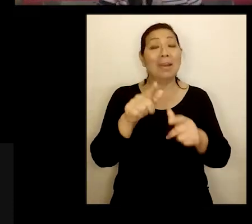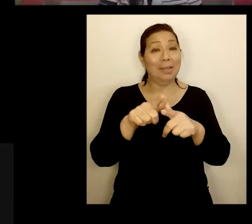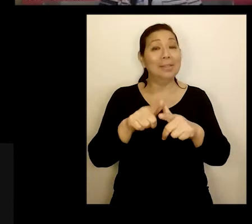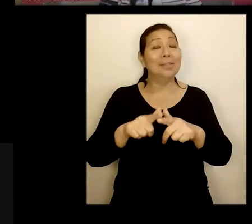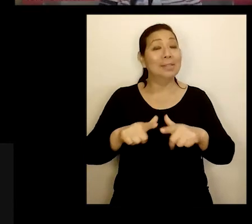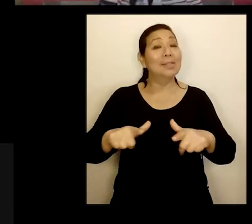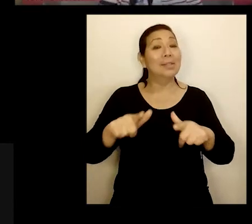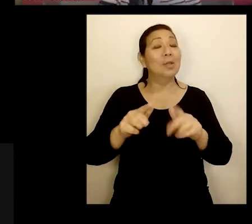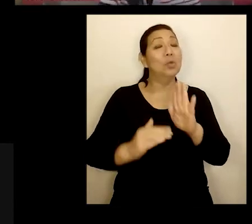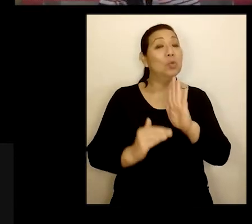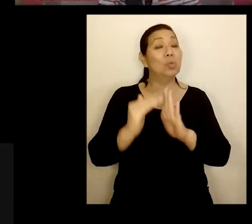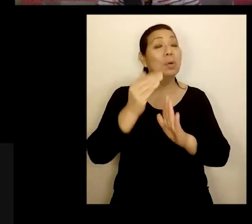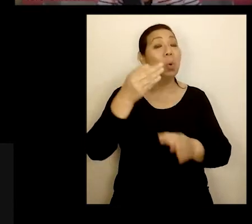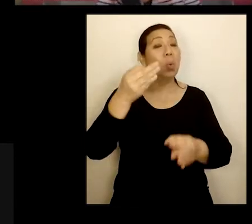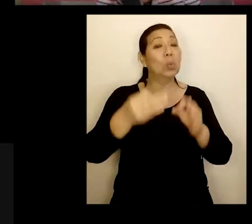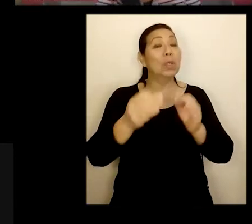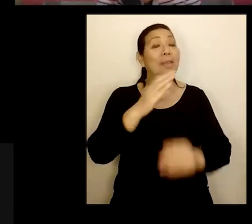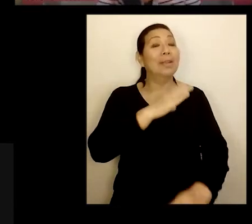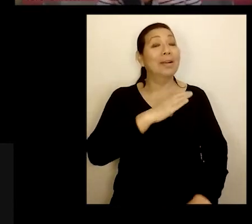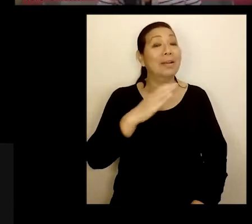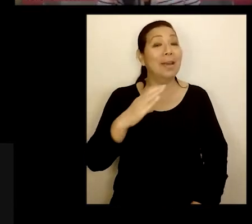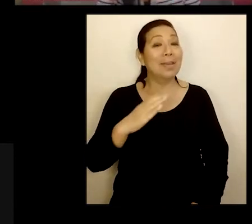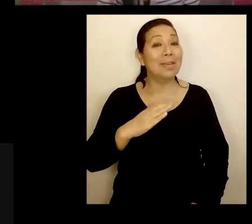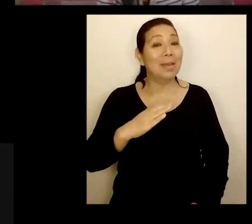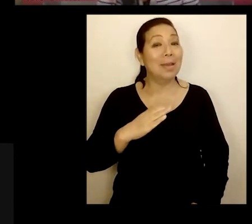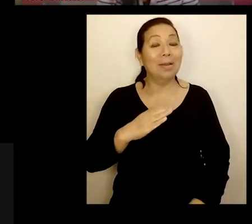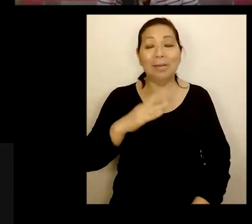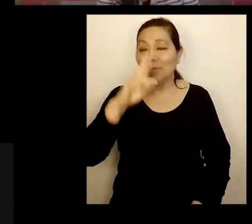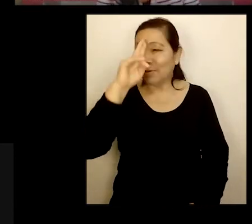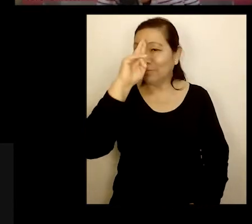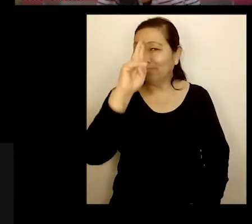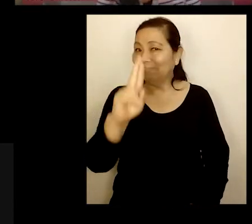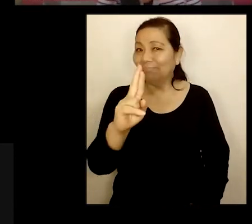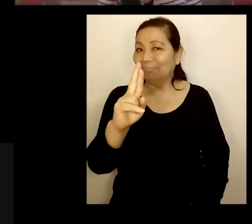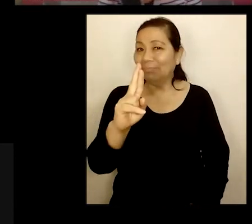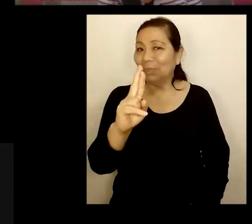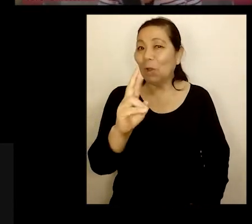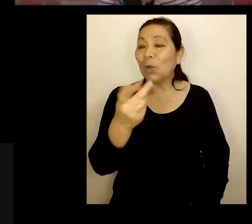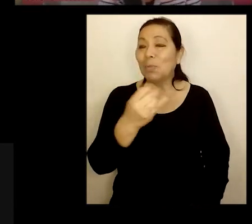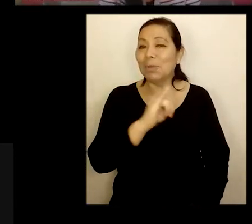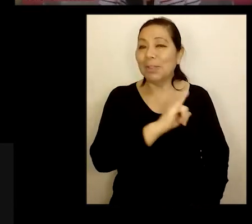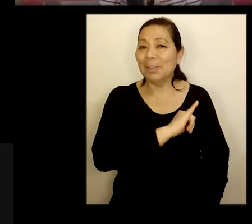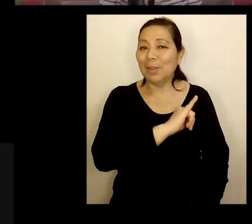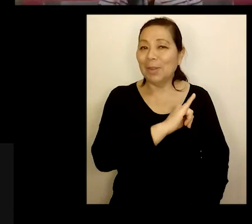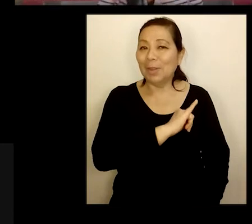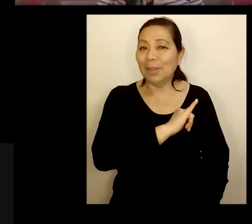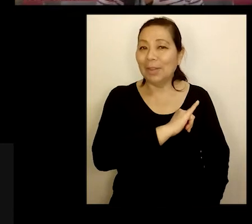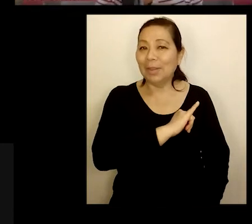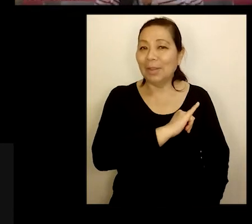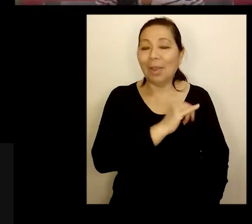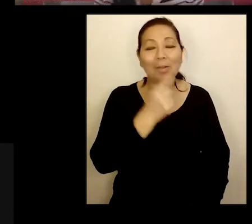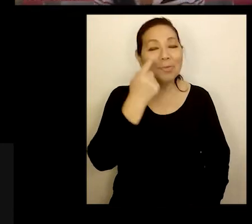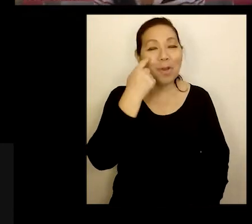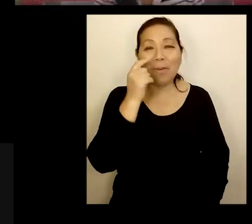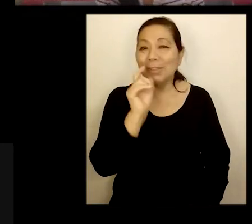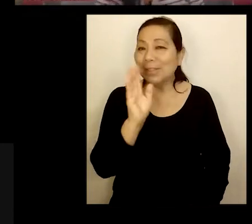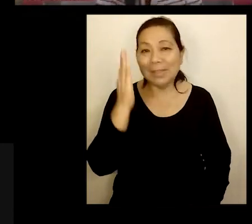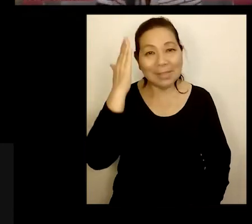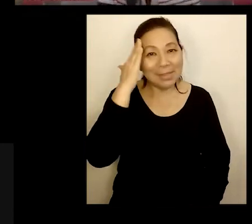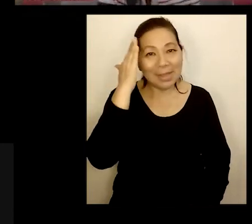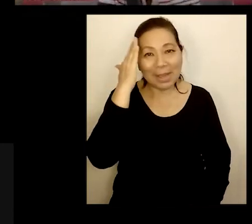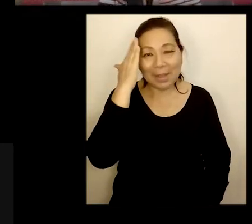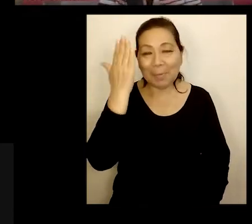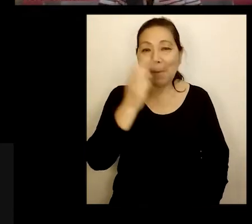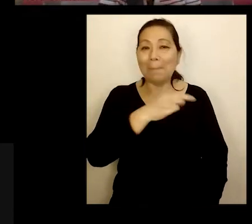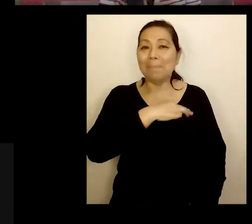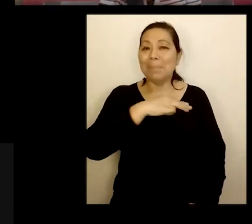civil de la Corte Superior de Justicia del Callao ha vulnerado la ley y la Constitución al desconocer que